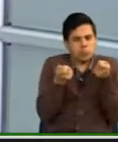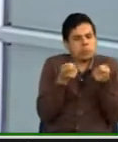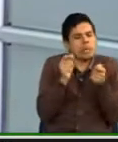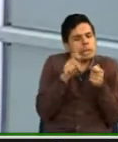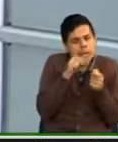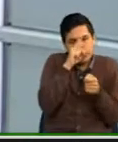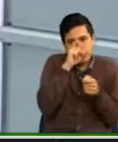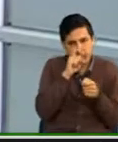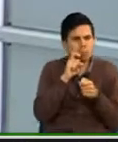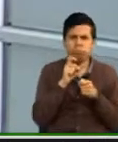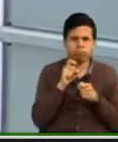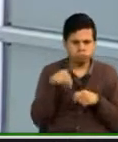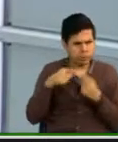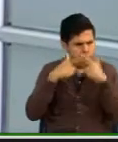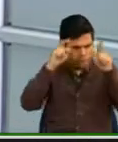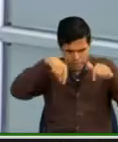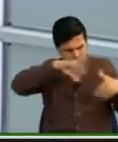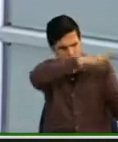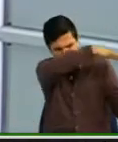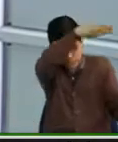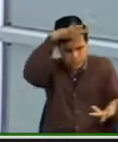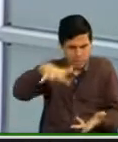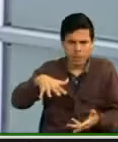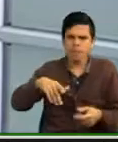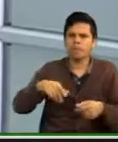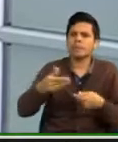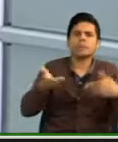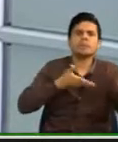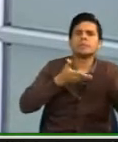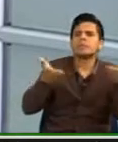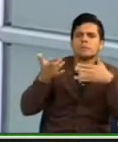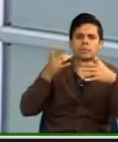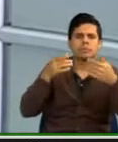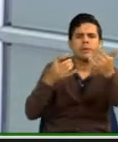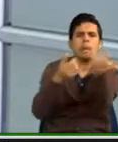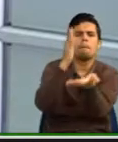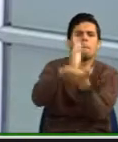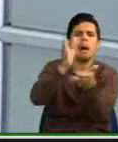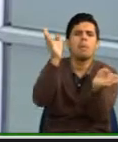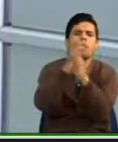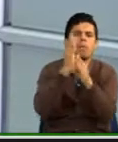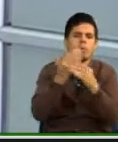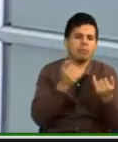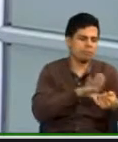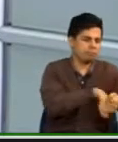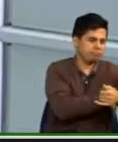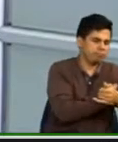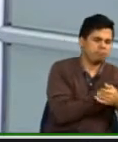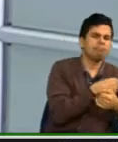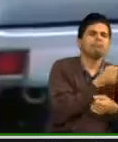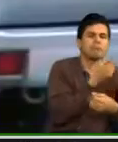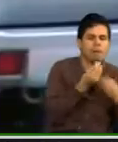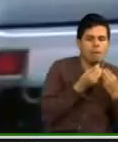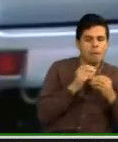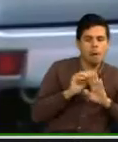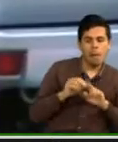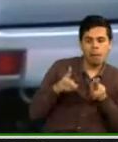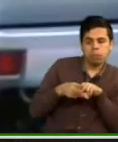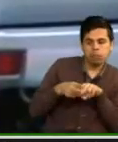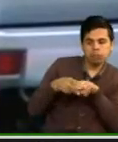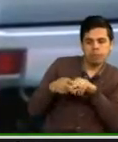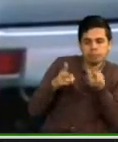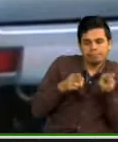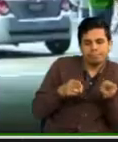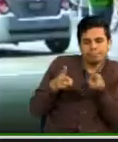debe regular el mercado. Acá no podemos colocar eso porque eso es lo que está poniendo esta banquera y hacer que el ministerio trate de, mediante esos cortes